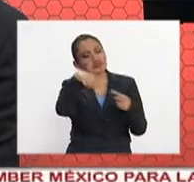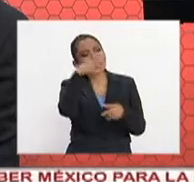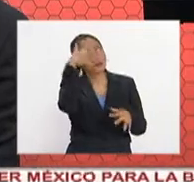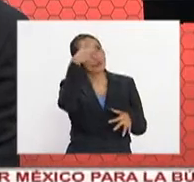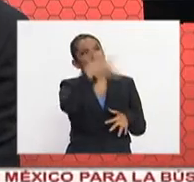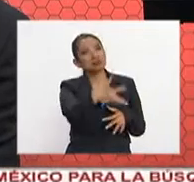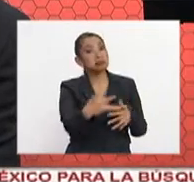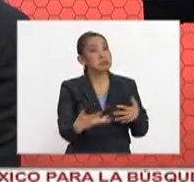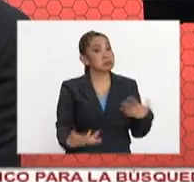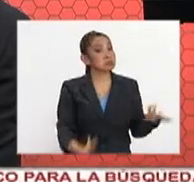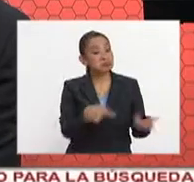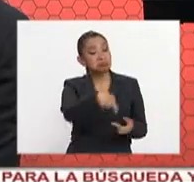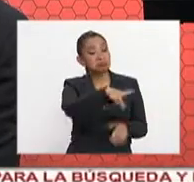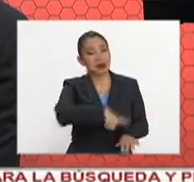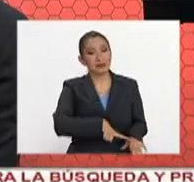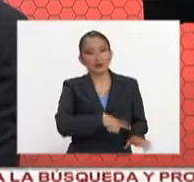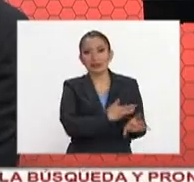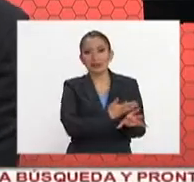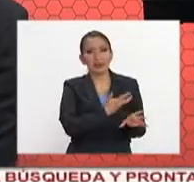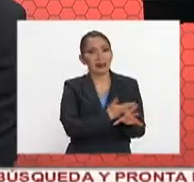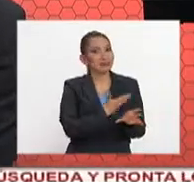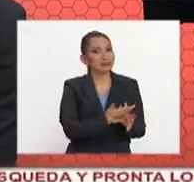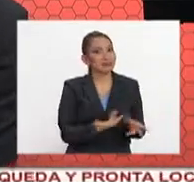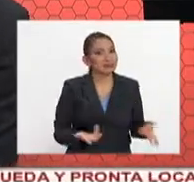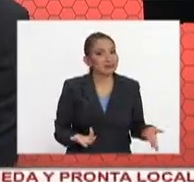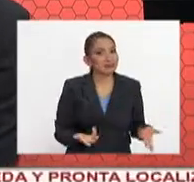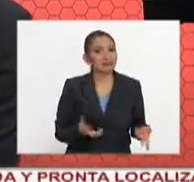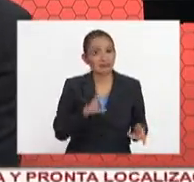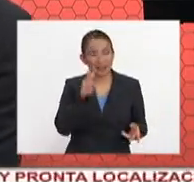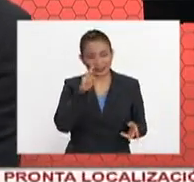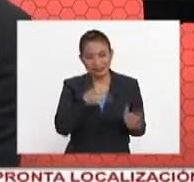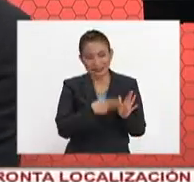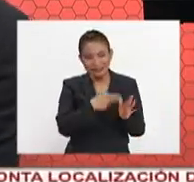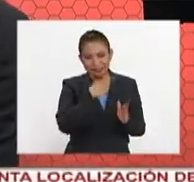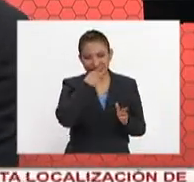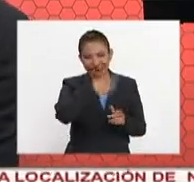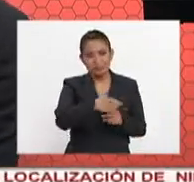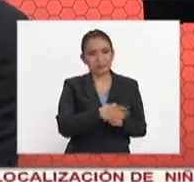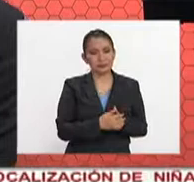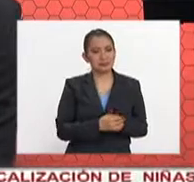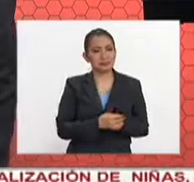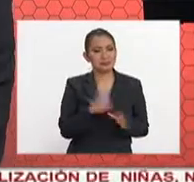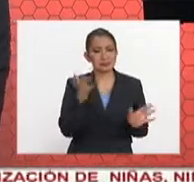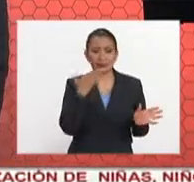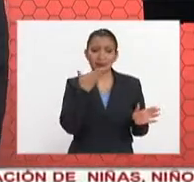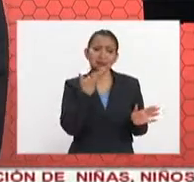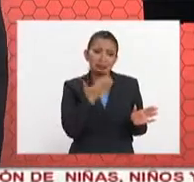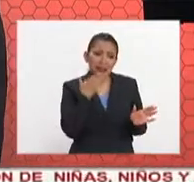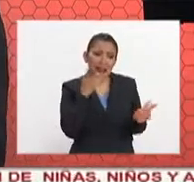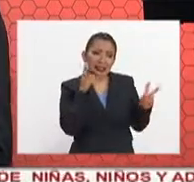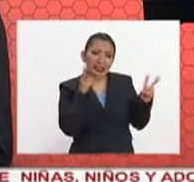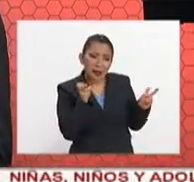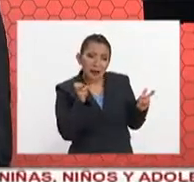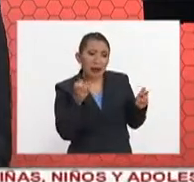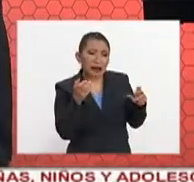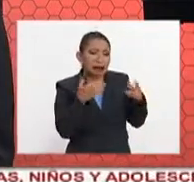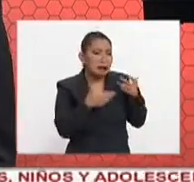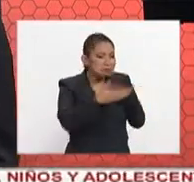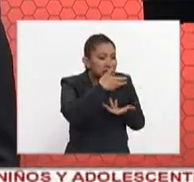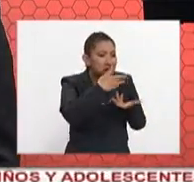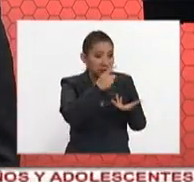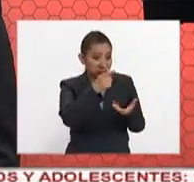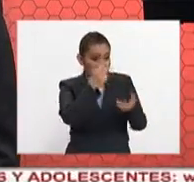el futuro de este gobierno estadounidense? Porque lo que comentabas, ¿no? Es decir, muy bueno en el tema mediático, pero muy